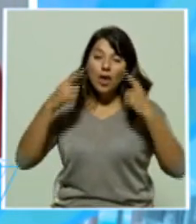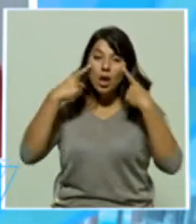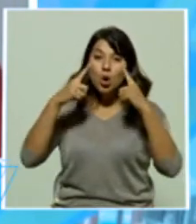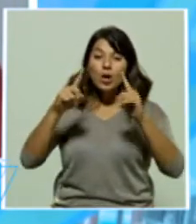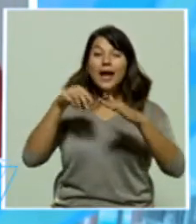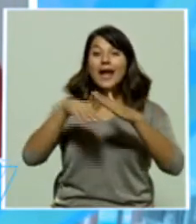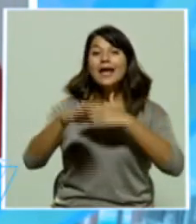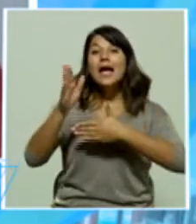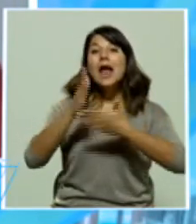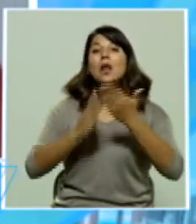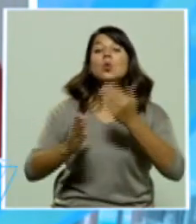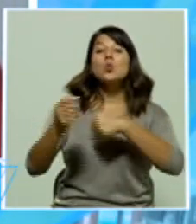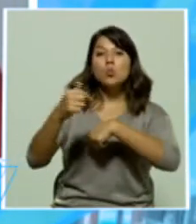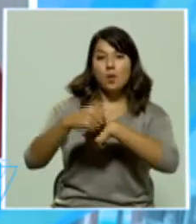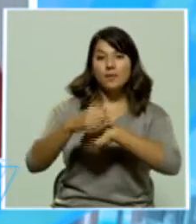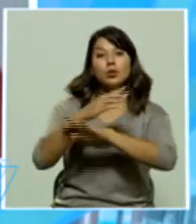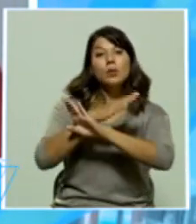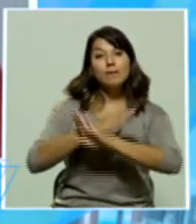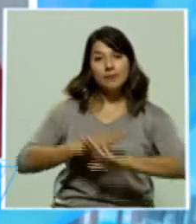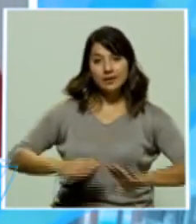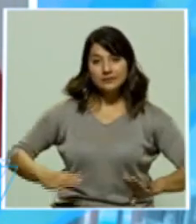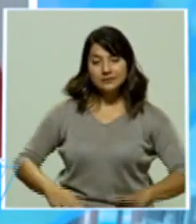momento la paz.